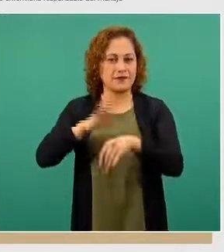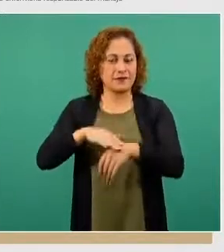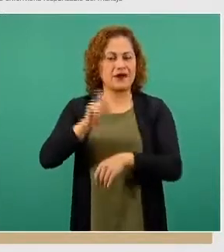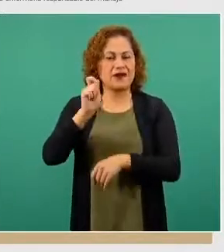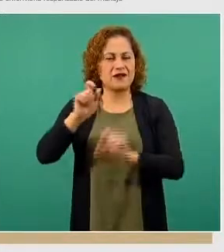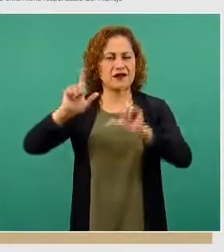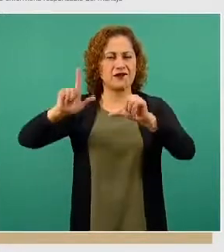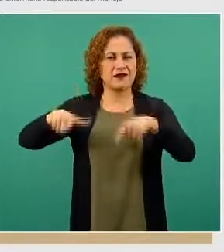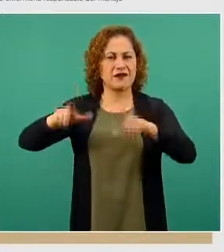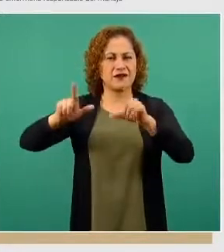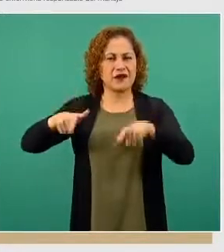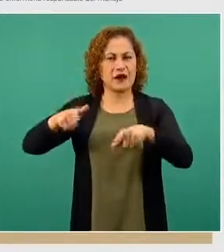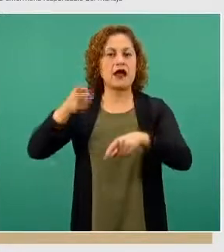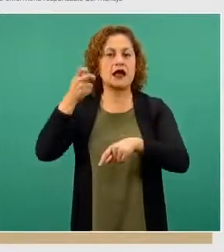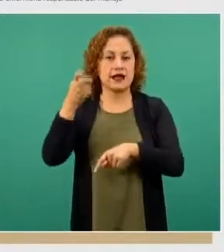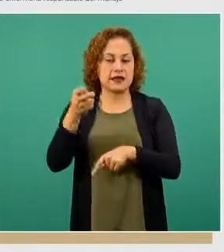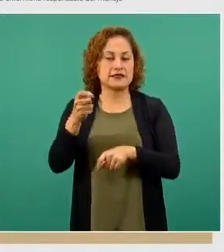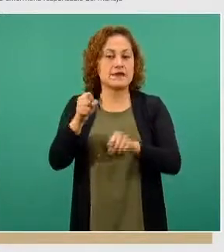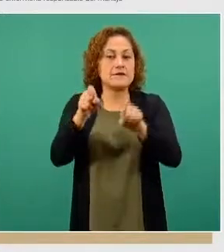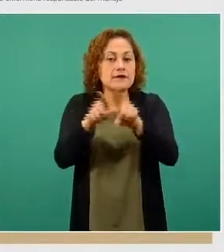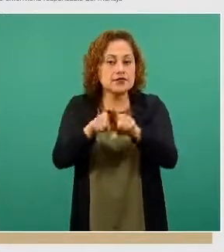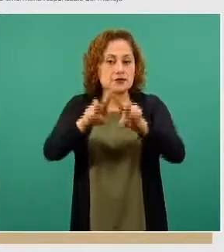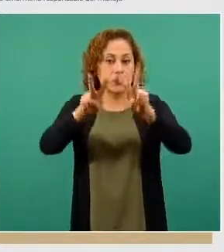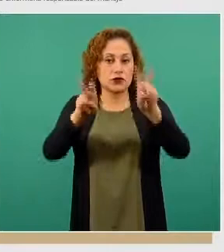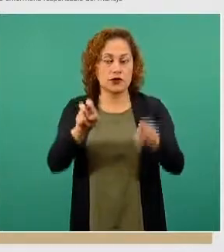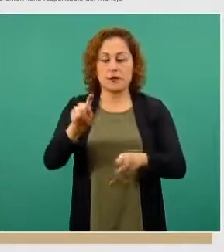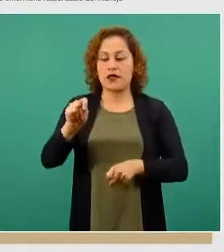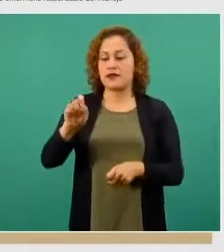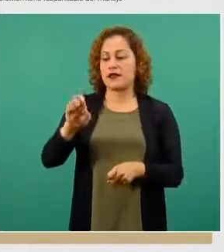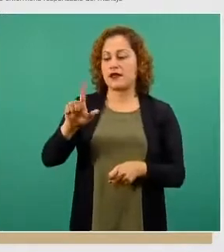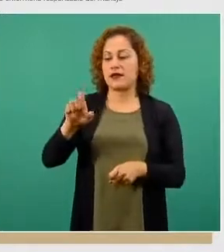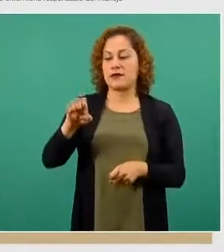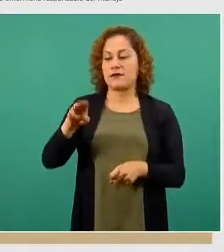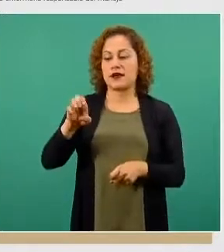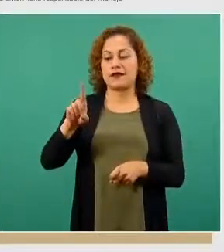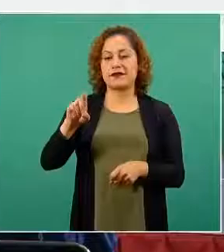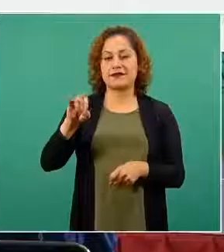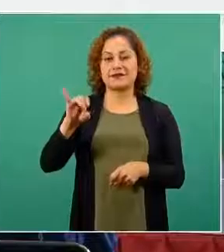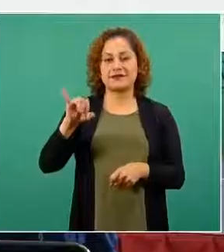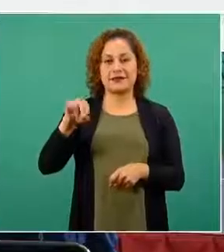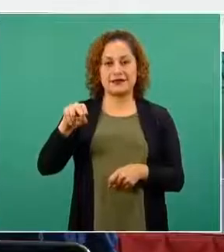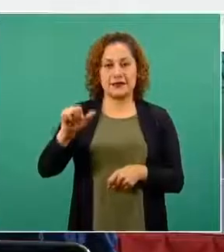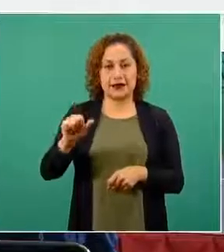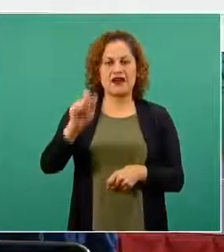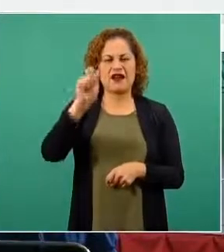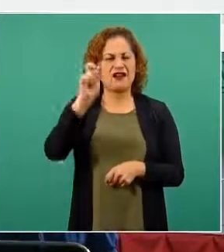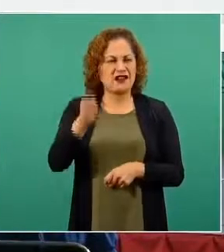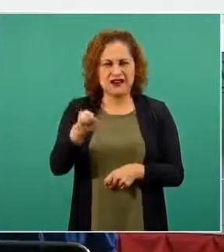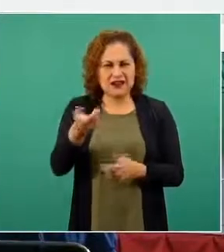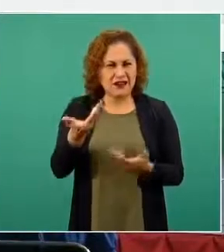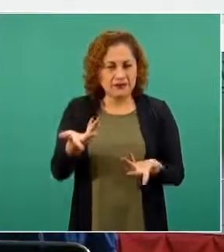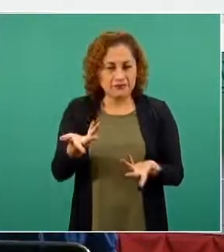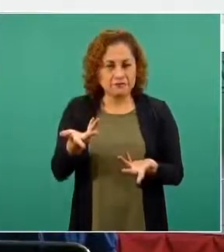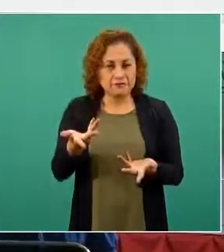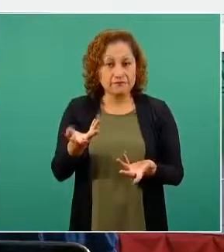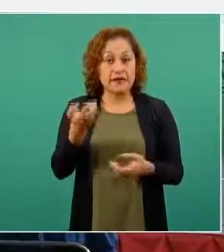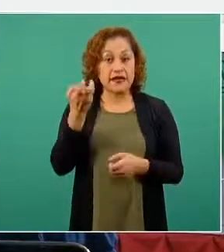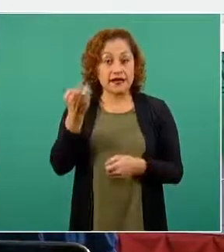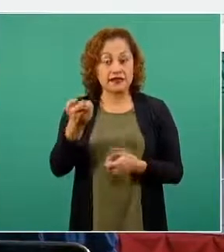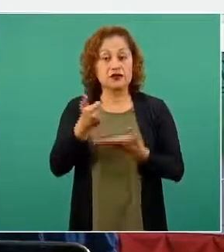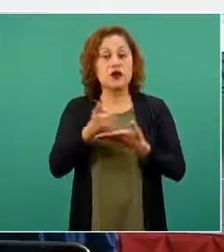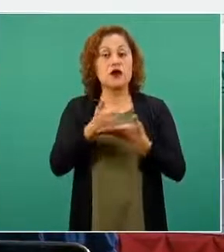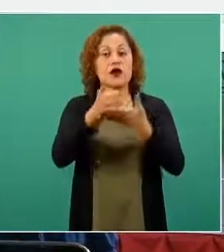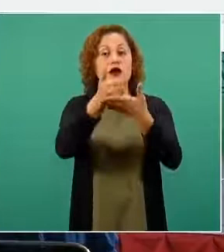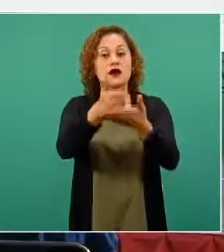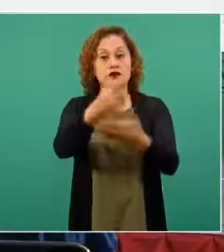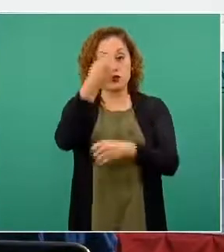implica parte de lo que es la telemedicina. ¿Qué quiere decir esto? La telemedicina como tal, entonces, nos permite que a distancia podamos